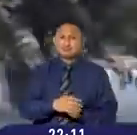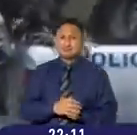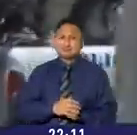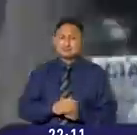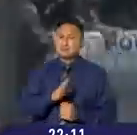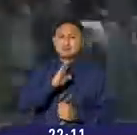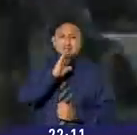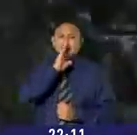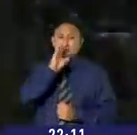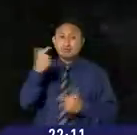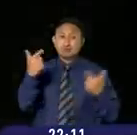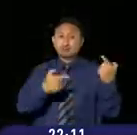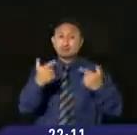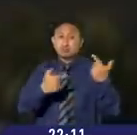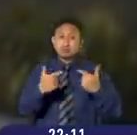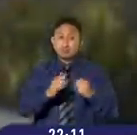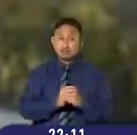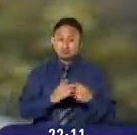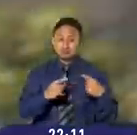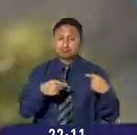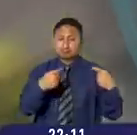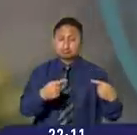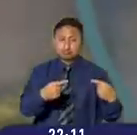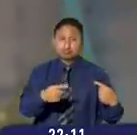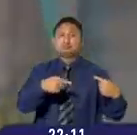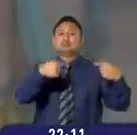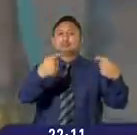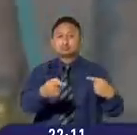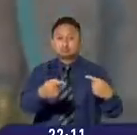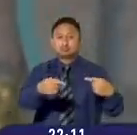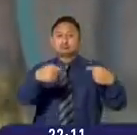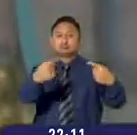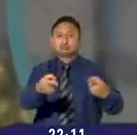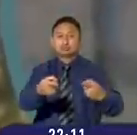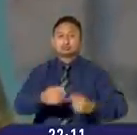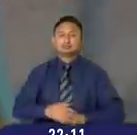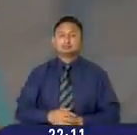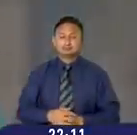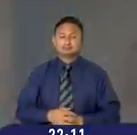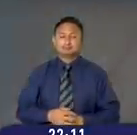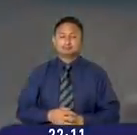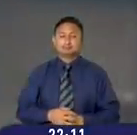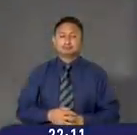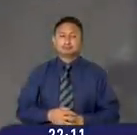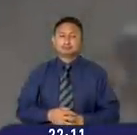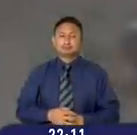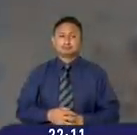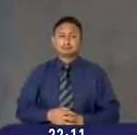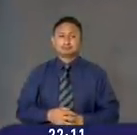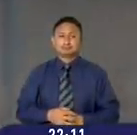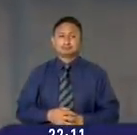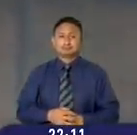siempre, siempre se repiten. Informó Álvaro Terán.